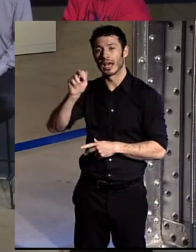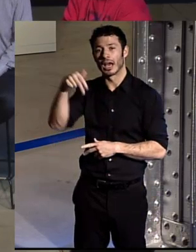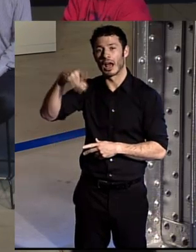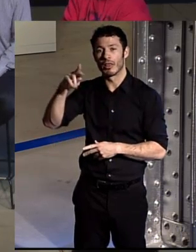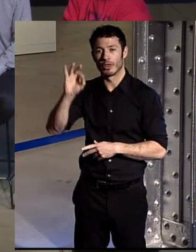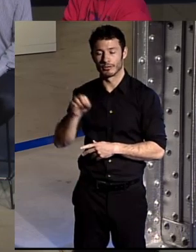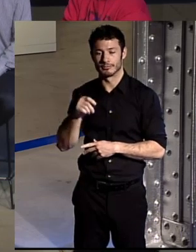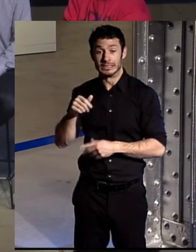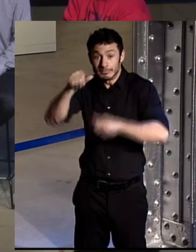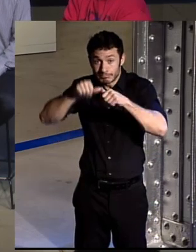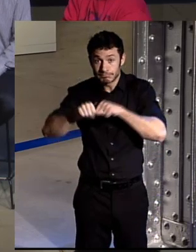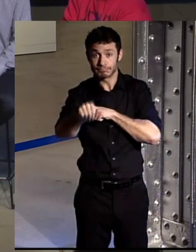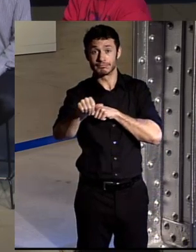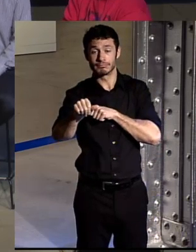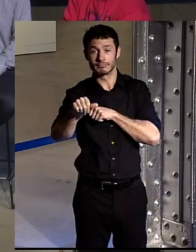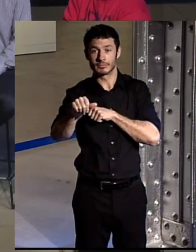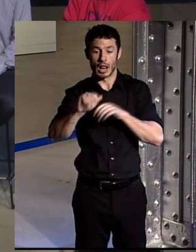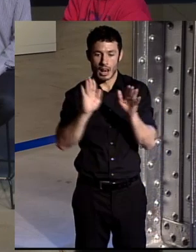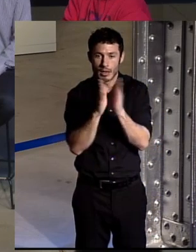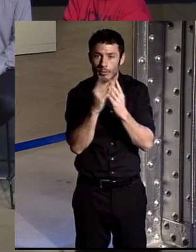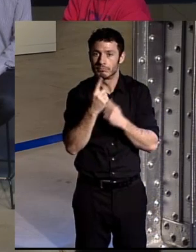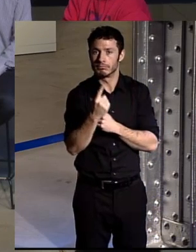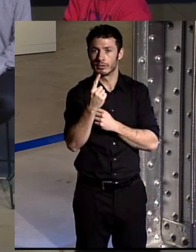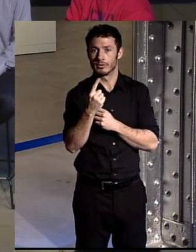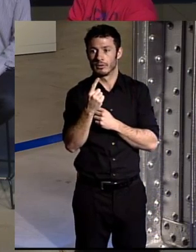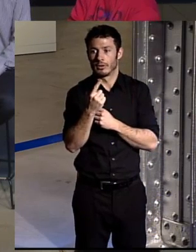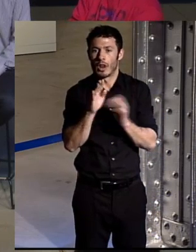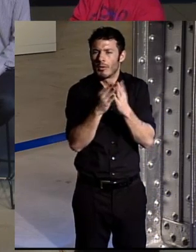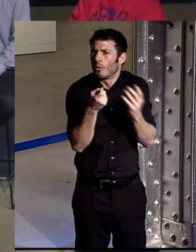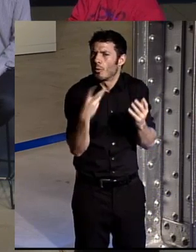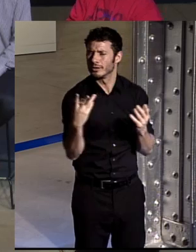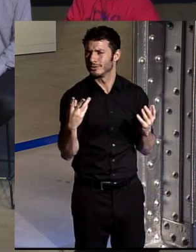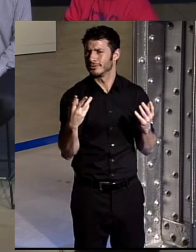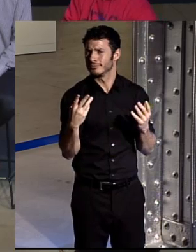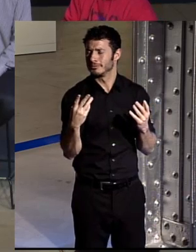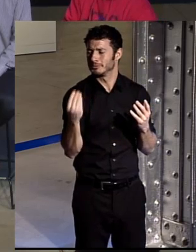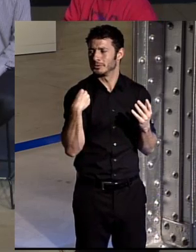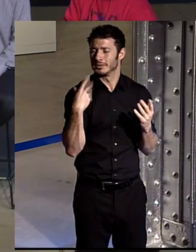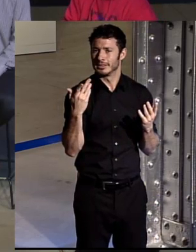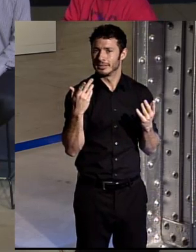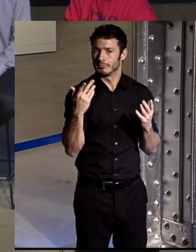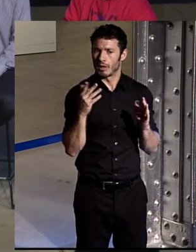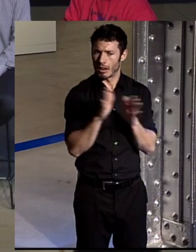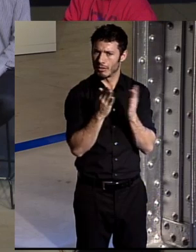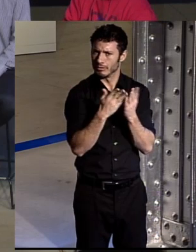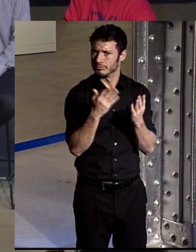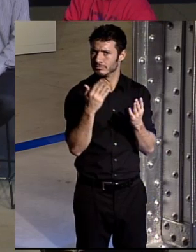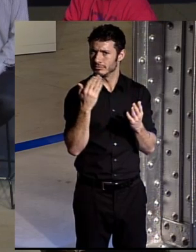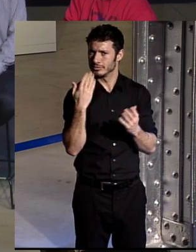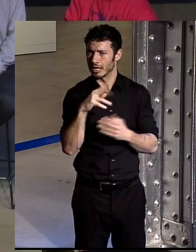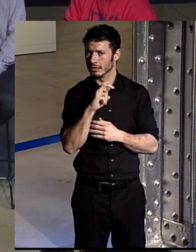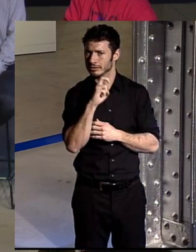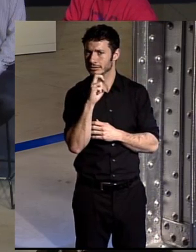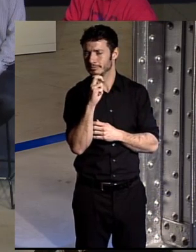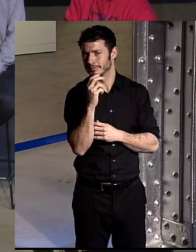Y a partir de ahí pues empezamos, y el primero de los libros, me preguntaban antes cuántos más hay ya varios libros en